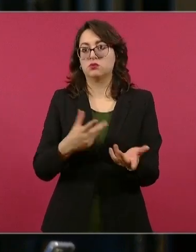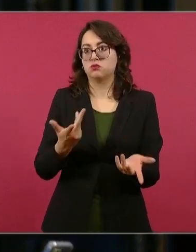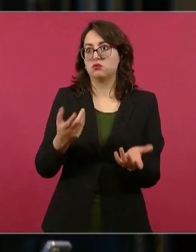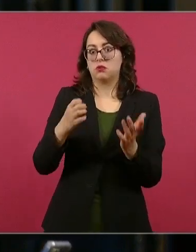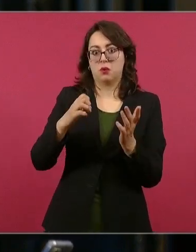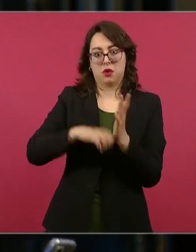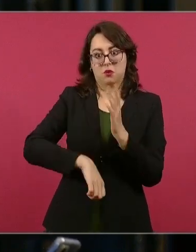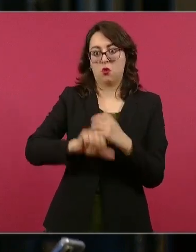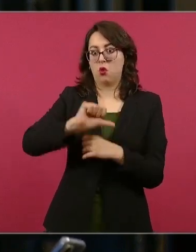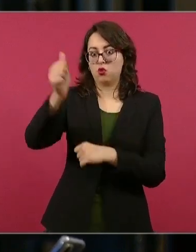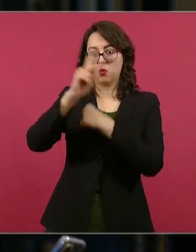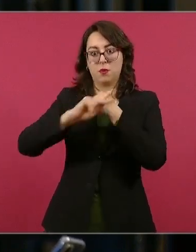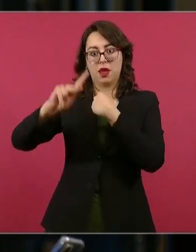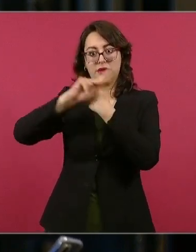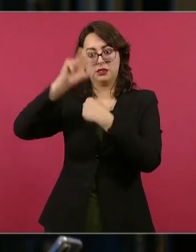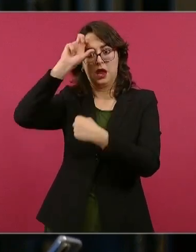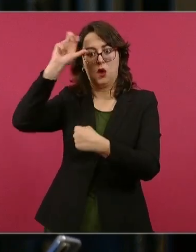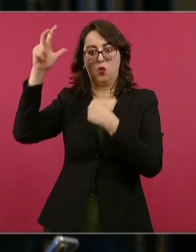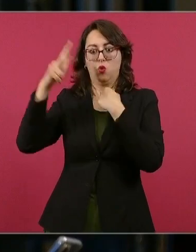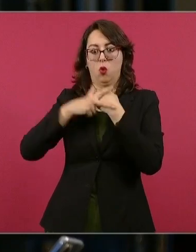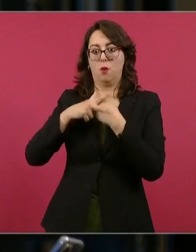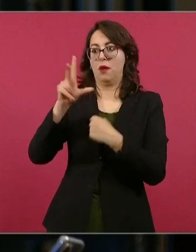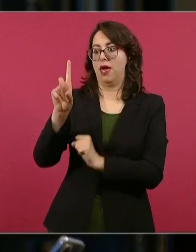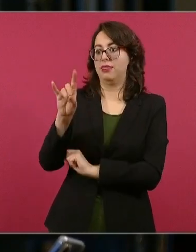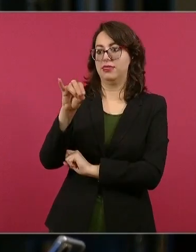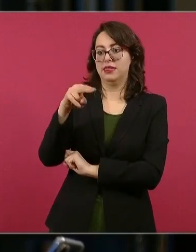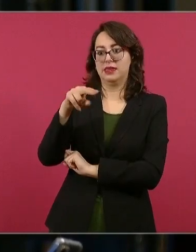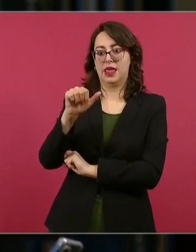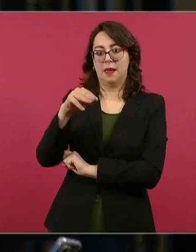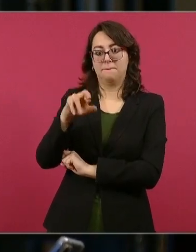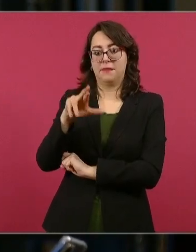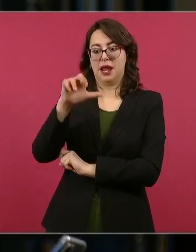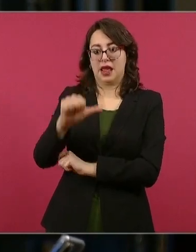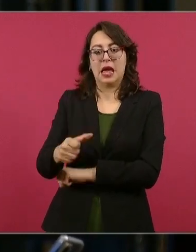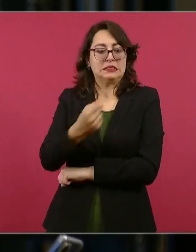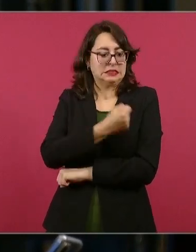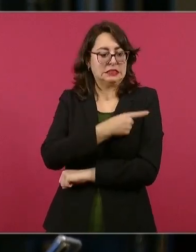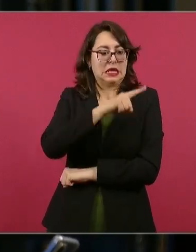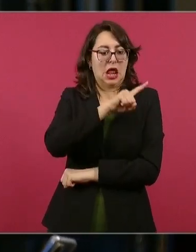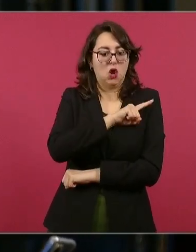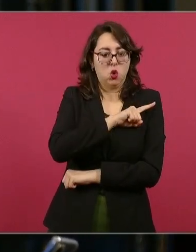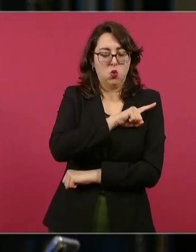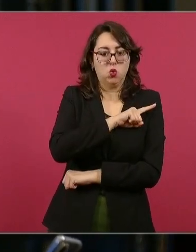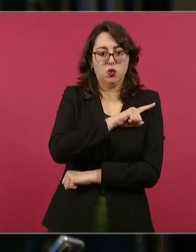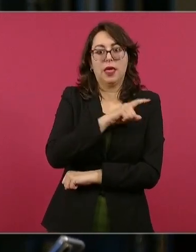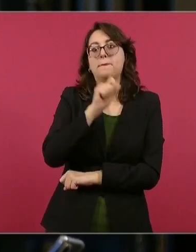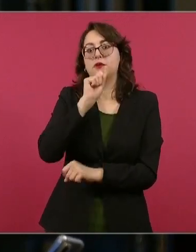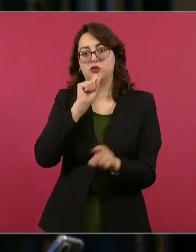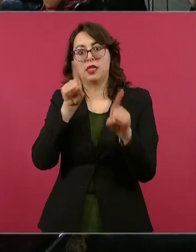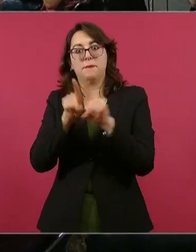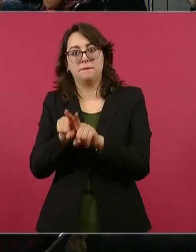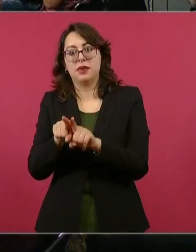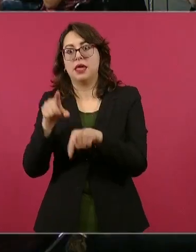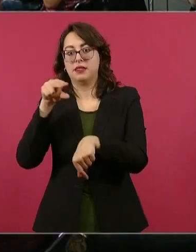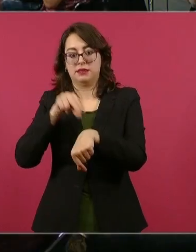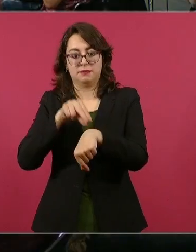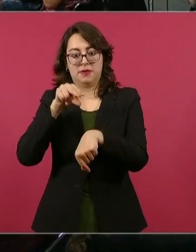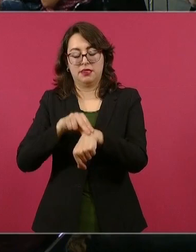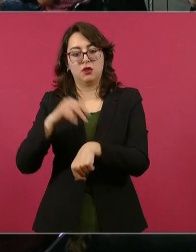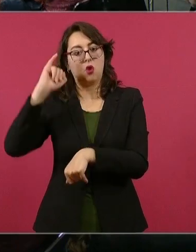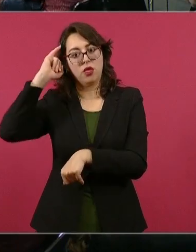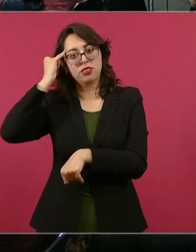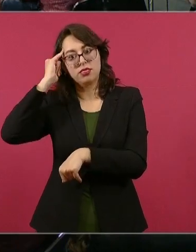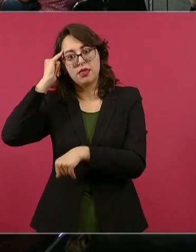donde la medicina tradicional forma parte del cuadro básico. ¿Podríamos hacer este encuentro, señor presidente? Sí, y aquí